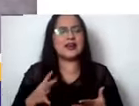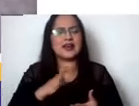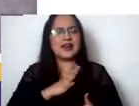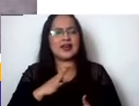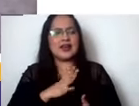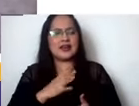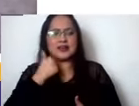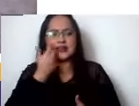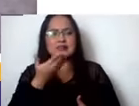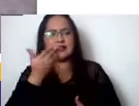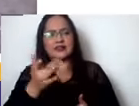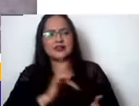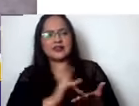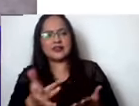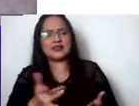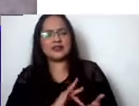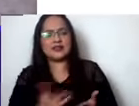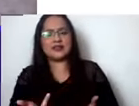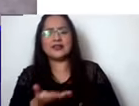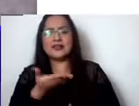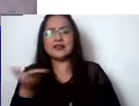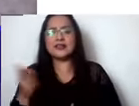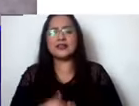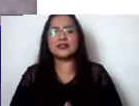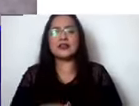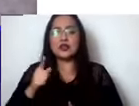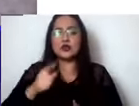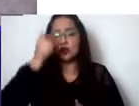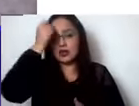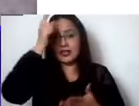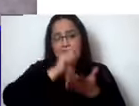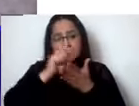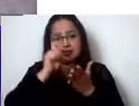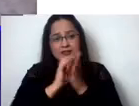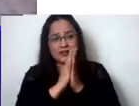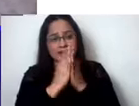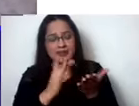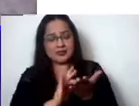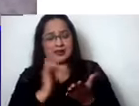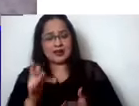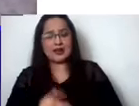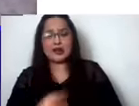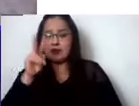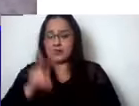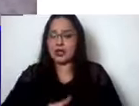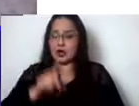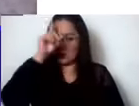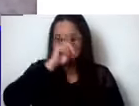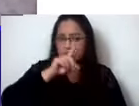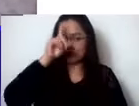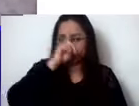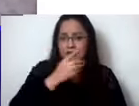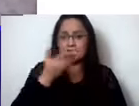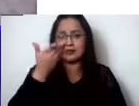quiero agradecer su libro y que hayas escrito este libro, y es altamente recomendable,